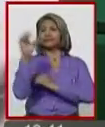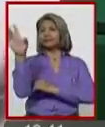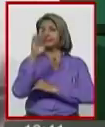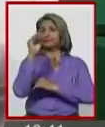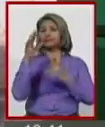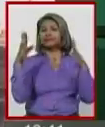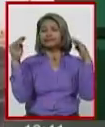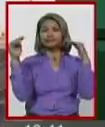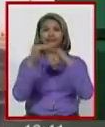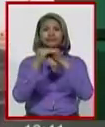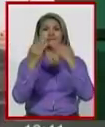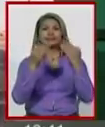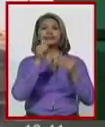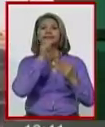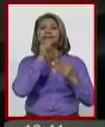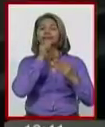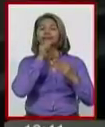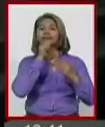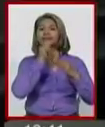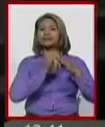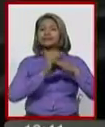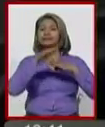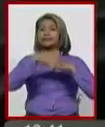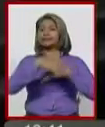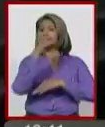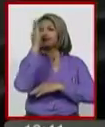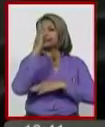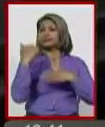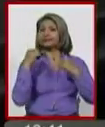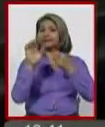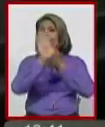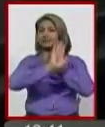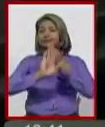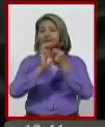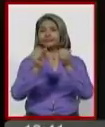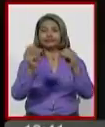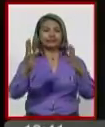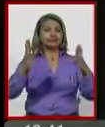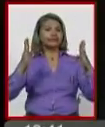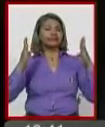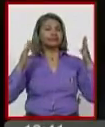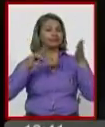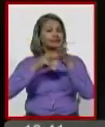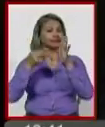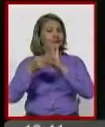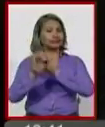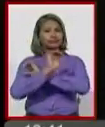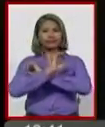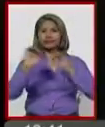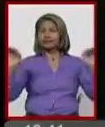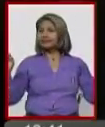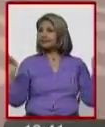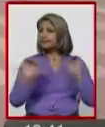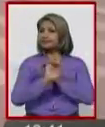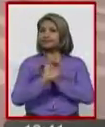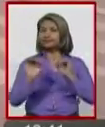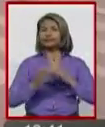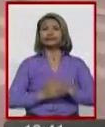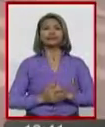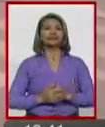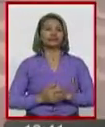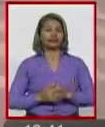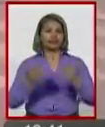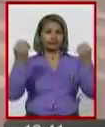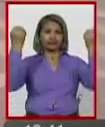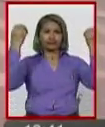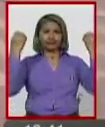En la avenida Bolivia existe un canal de drenaje, el cual nunca tuvo protección. No había ni señalización, ni vertical ni horizontal, y